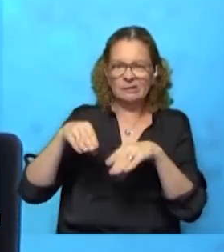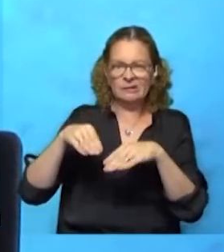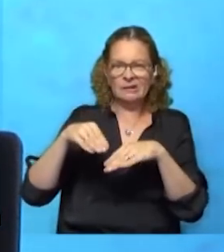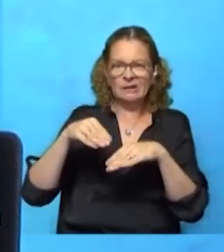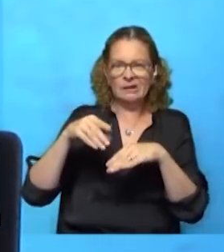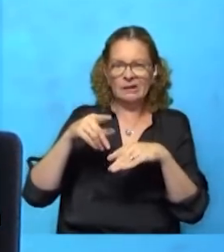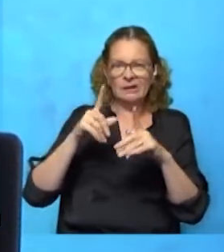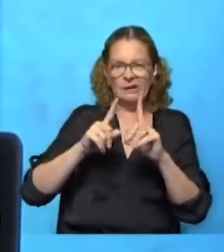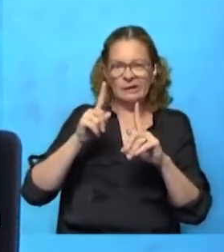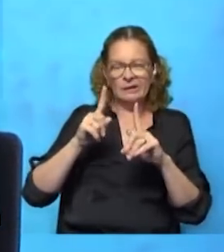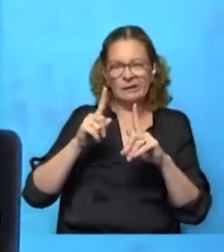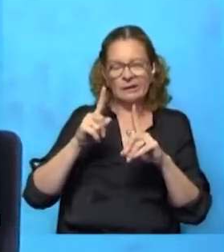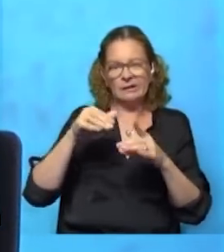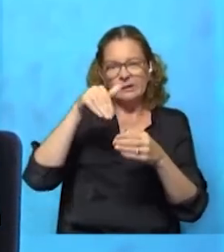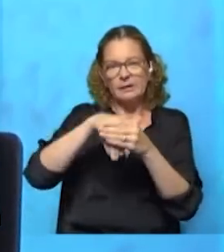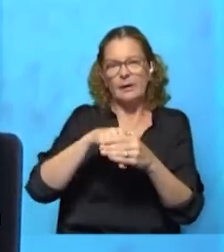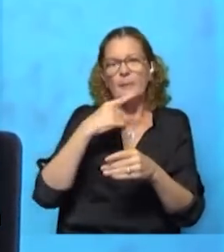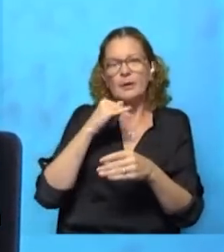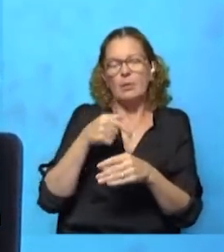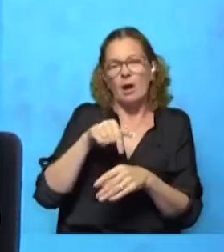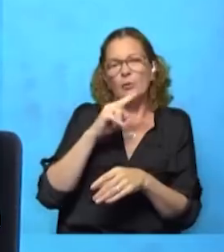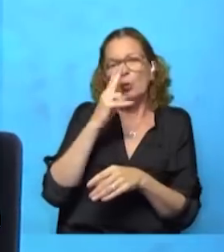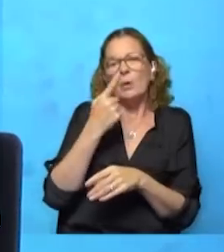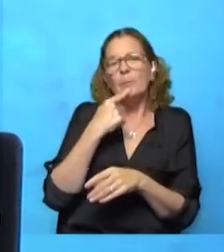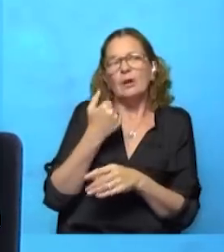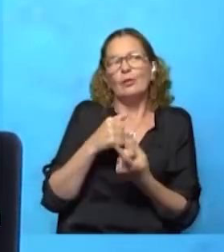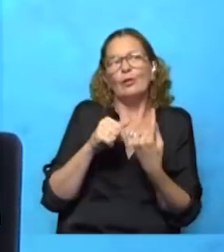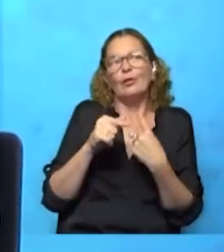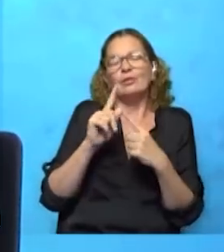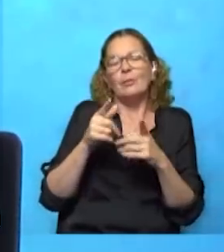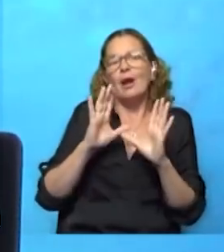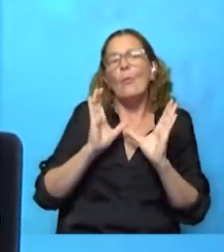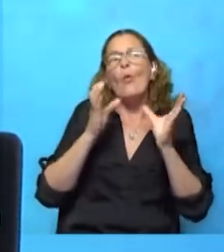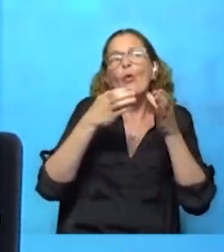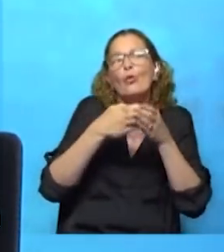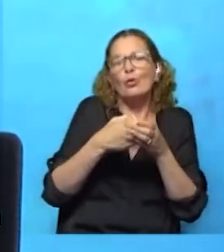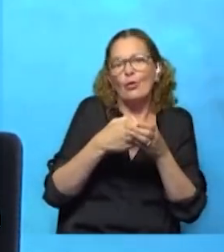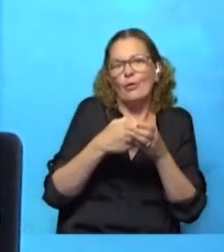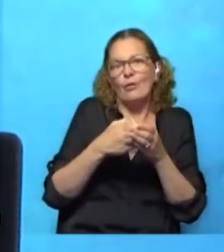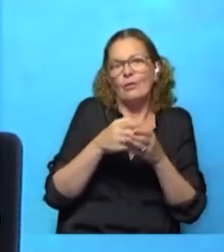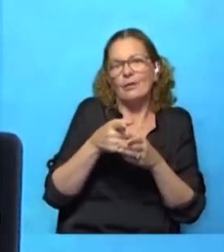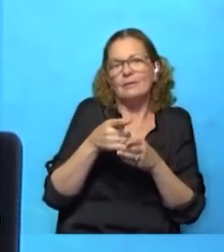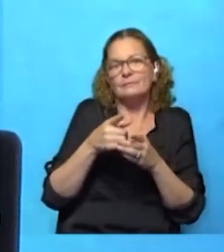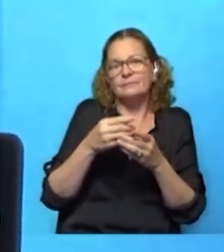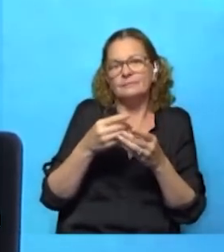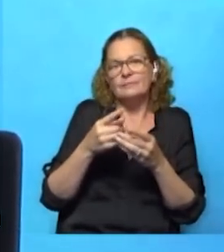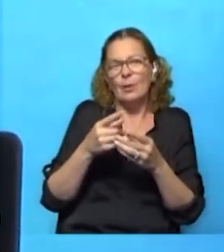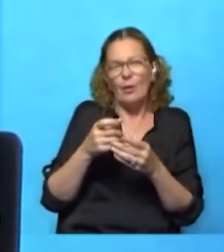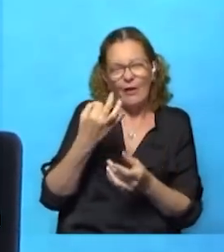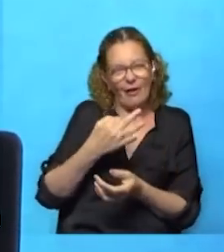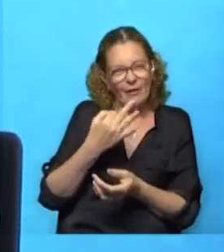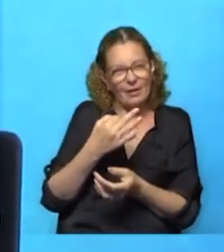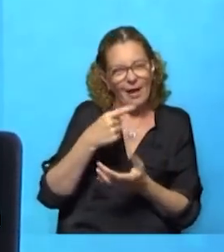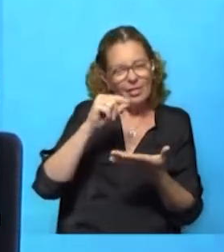en algunos algunas elecciones puntuales en nuestro país pero también a nivel del mundo este la credibilidad